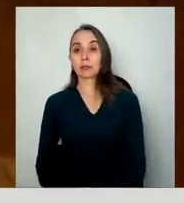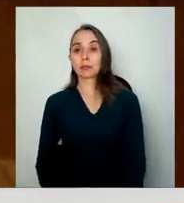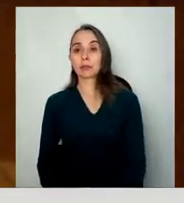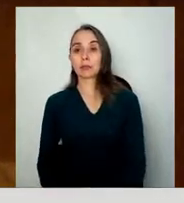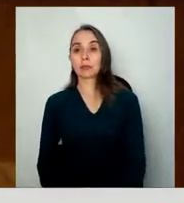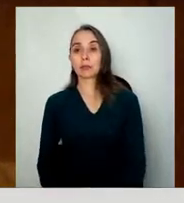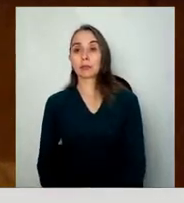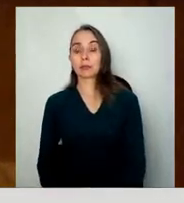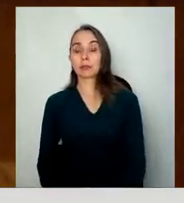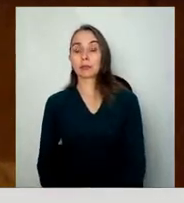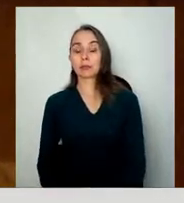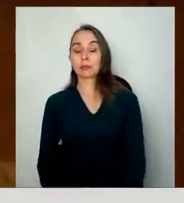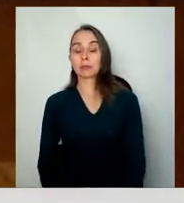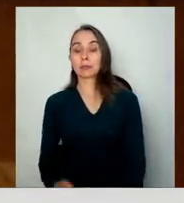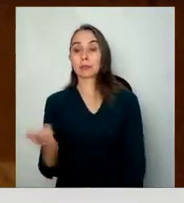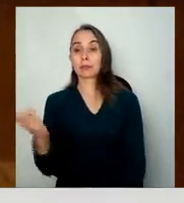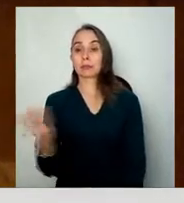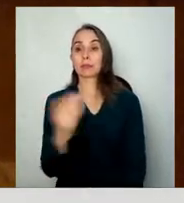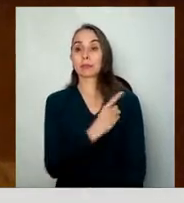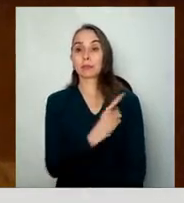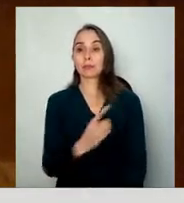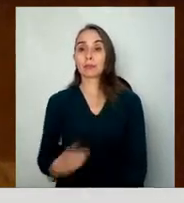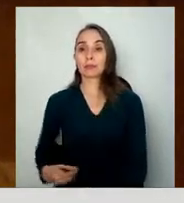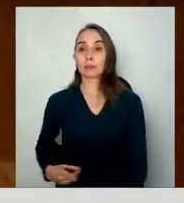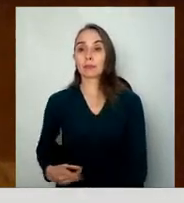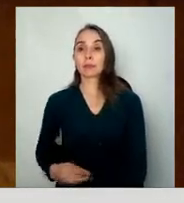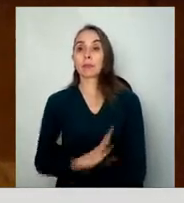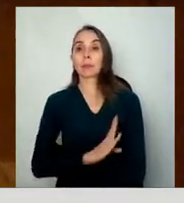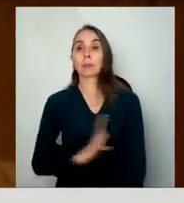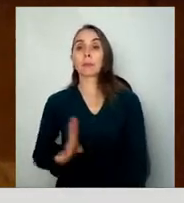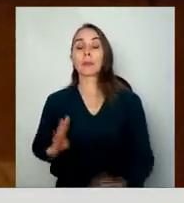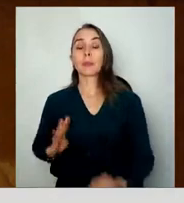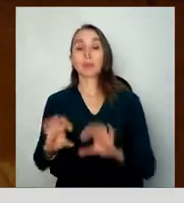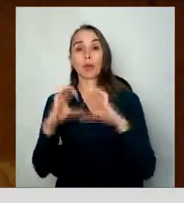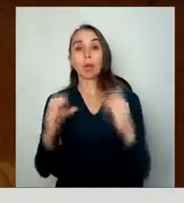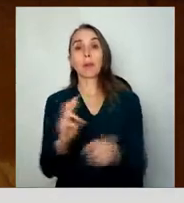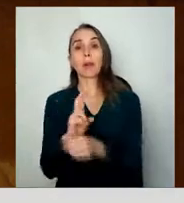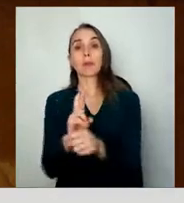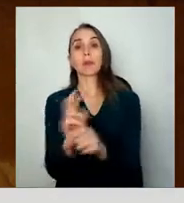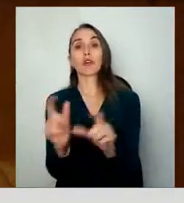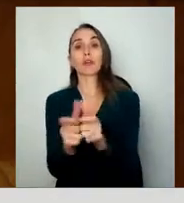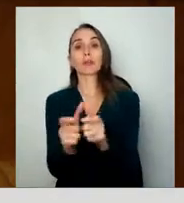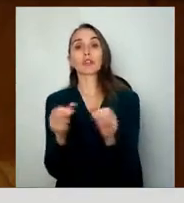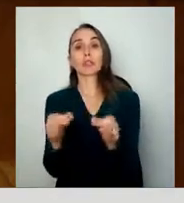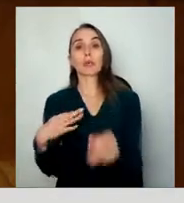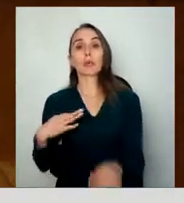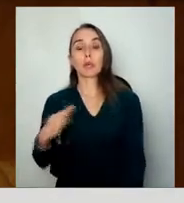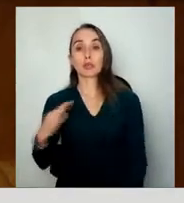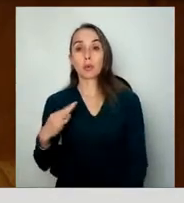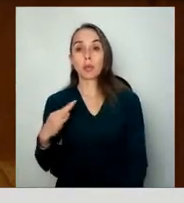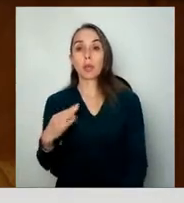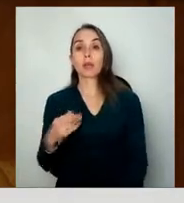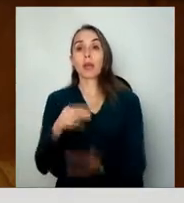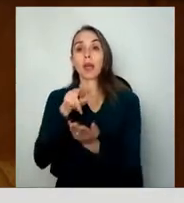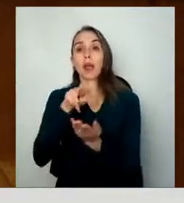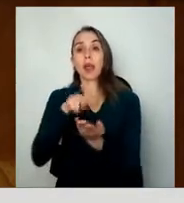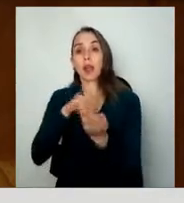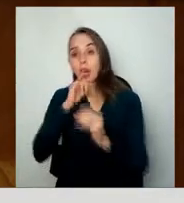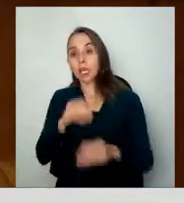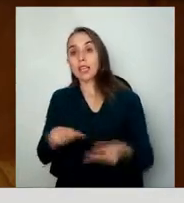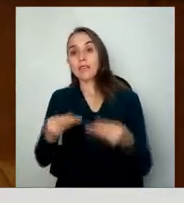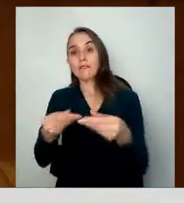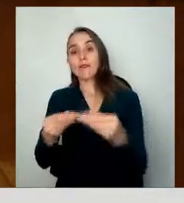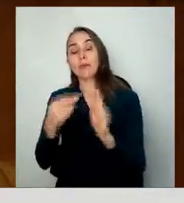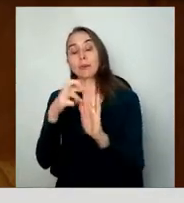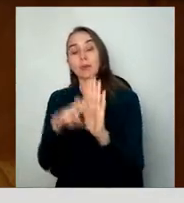diputado honorable cámara en nombre de la comisión de Seguridad Ciudadana vengo en informar el proyecto de ley de